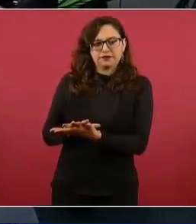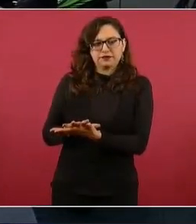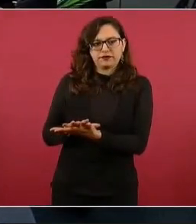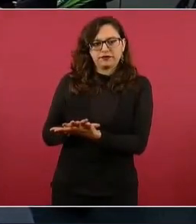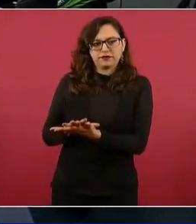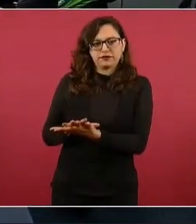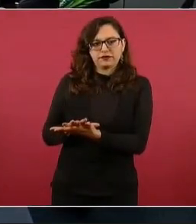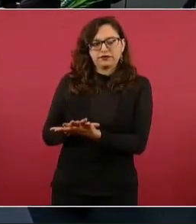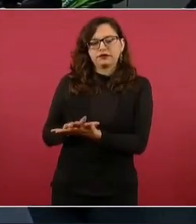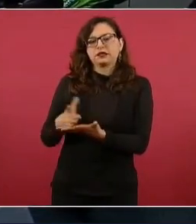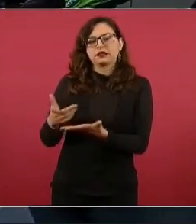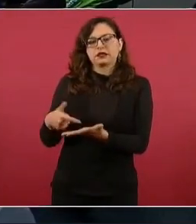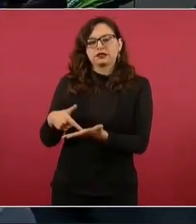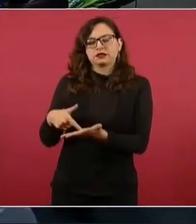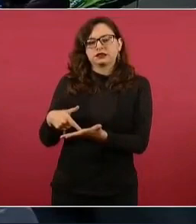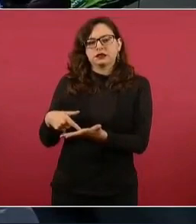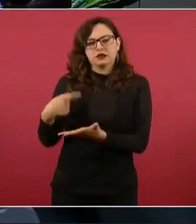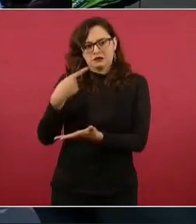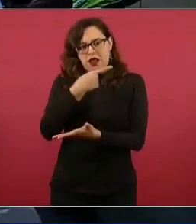sobre el pensamiento.